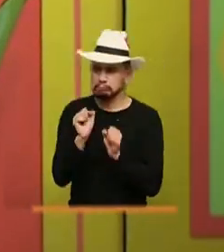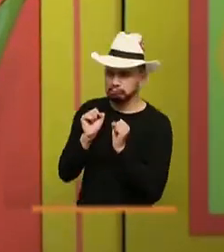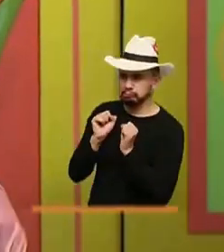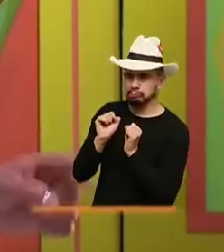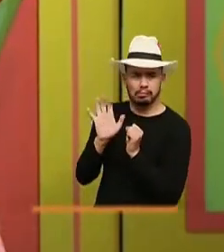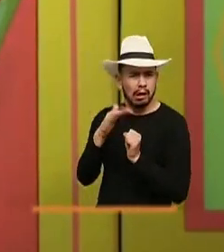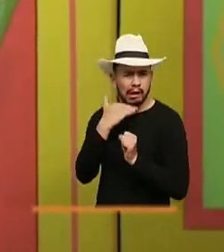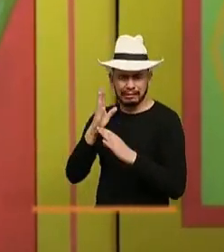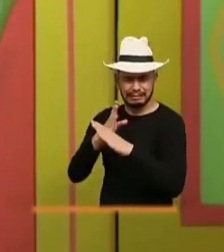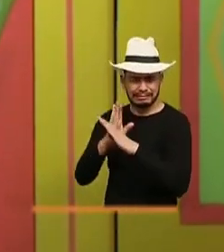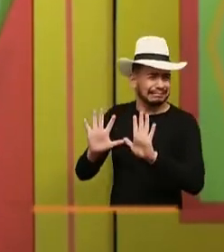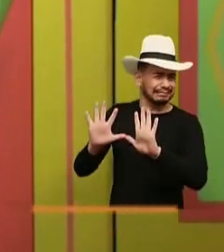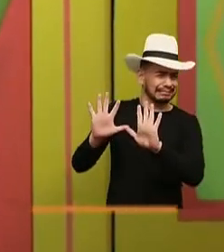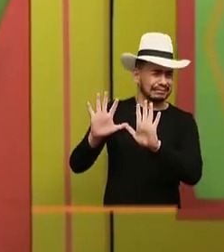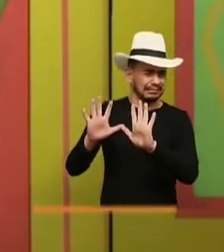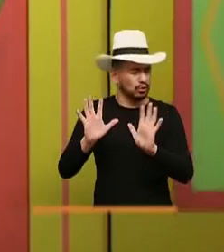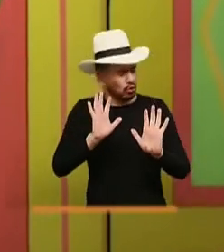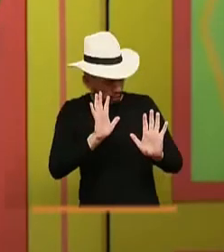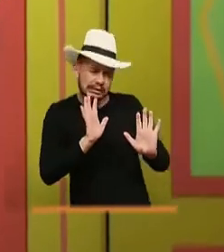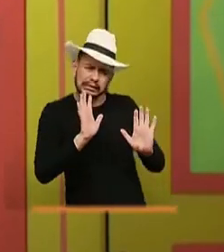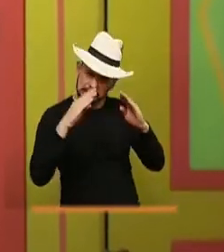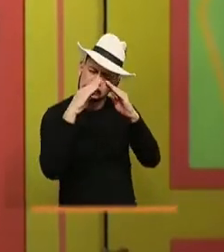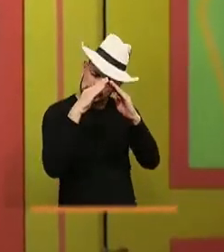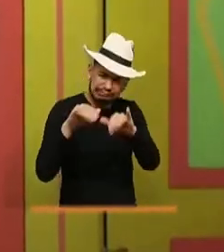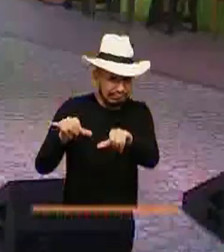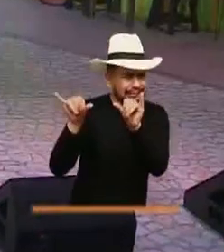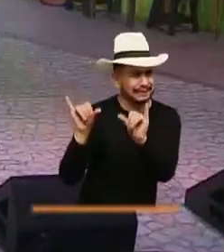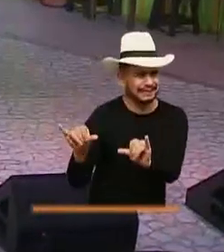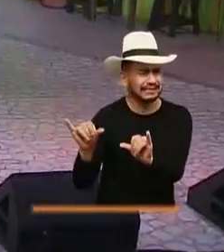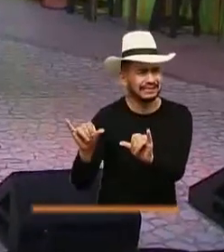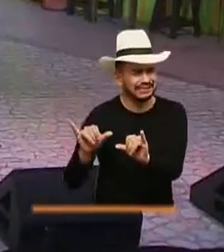problema, es mejor quedarse en casa.